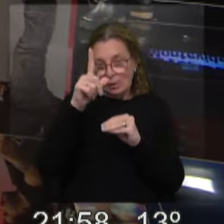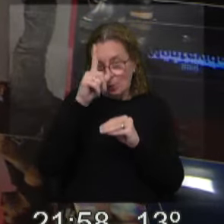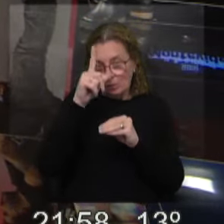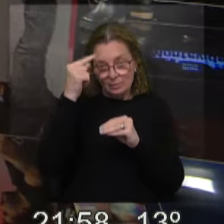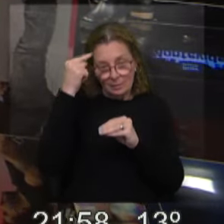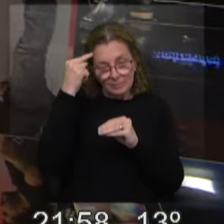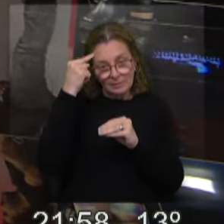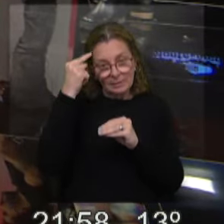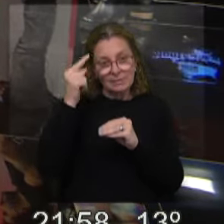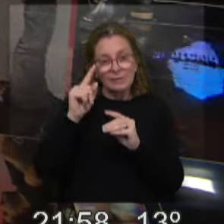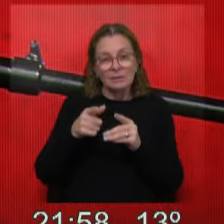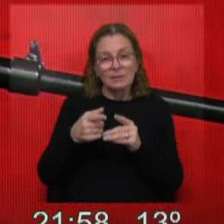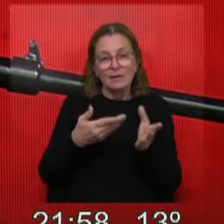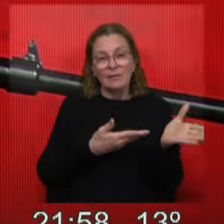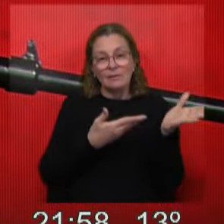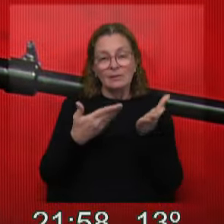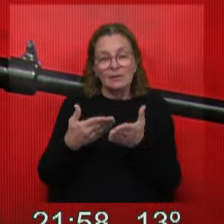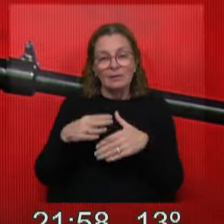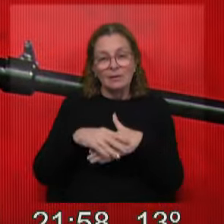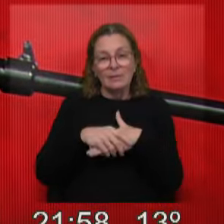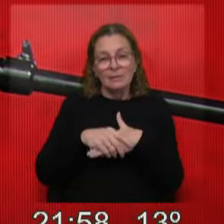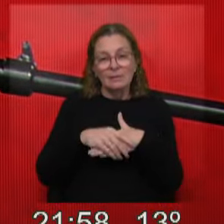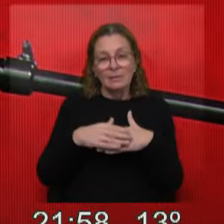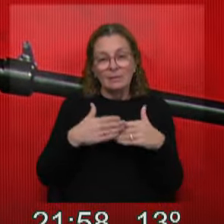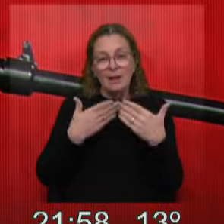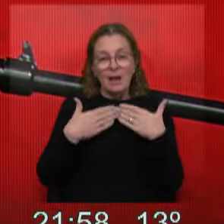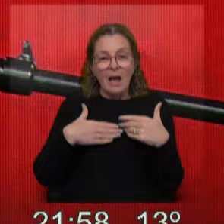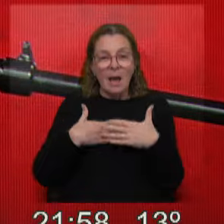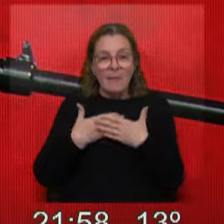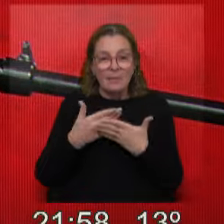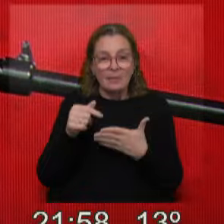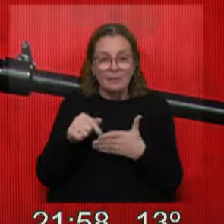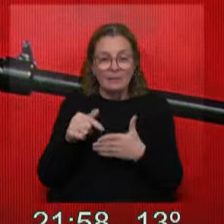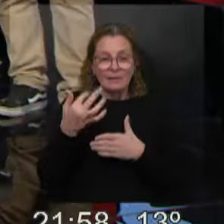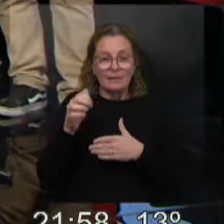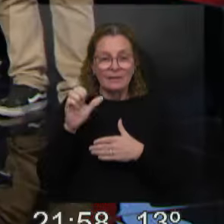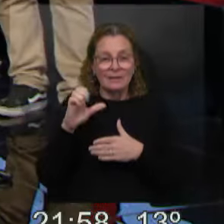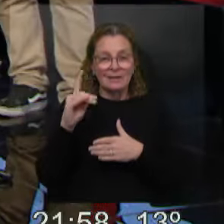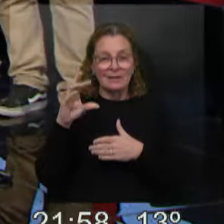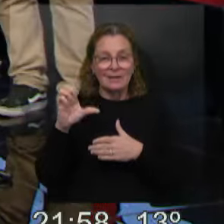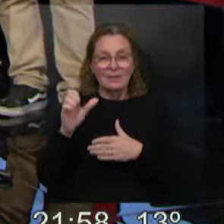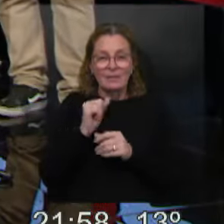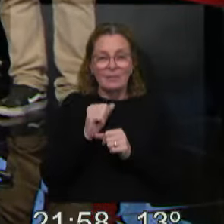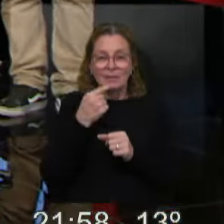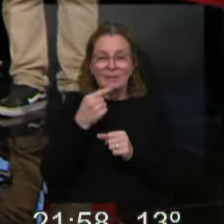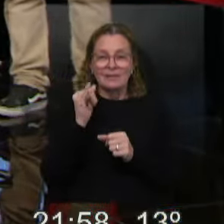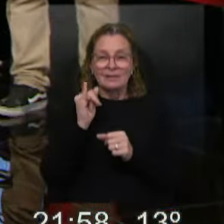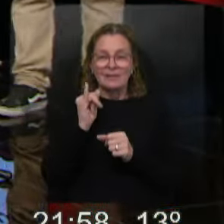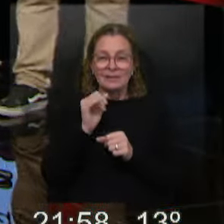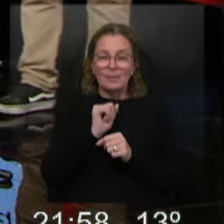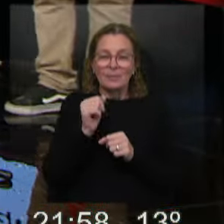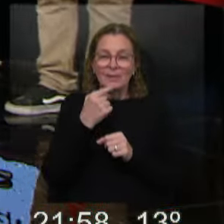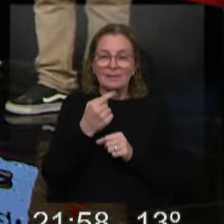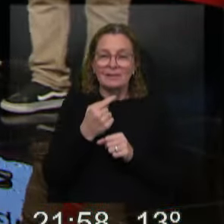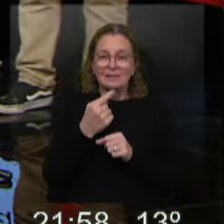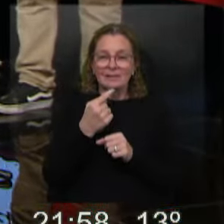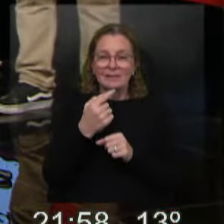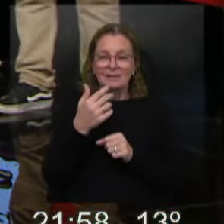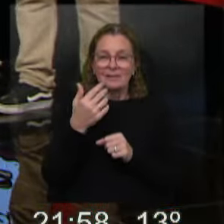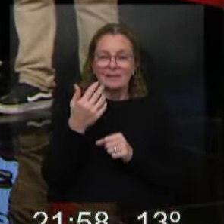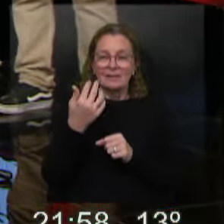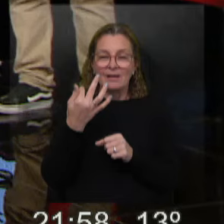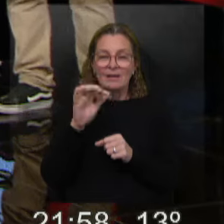También. Y vamos a tener de invitados a los amigos que adoramos de acá. Va a estar Fede, ¿puedo decir? Sí, puede. Sí, todo, sí, claro. Va a estar Fede